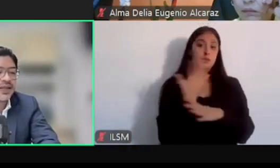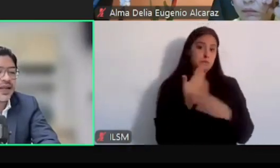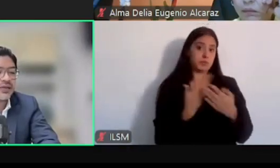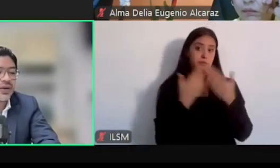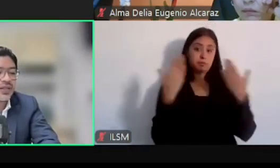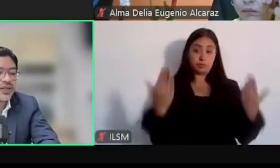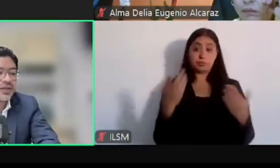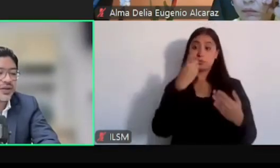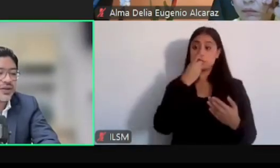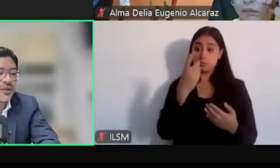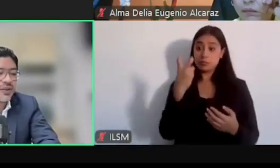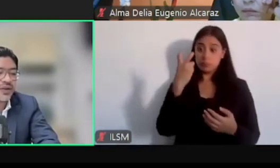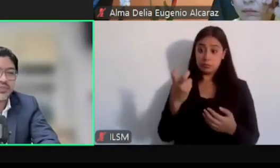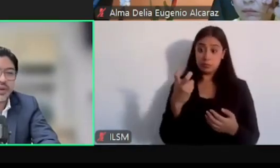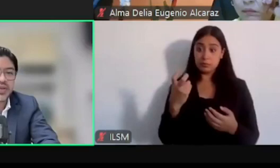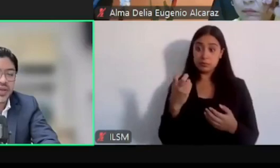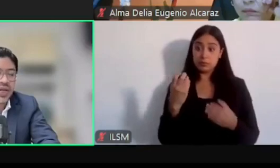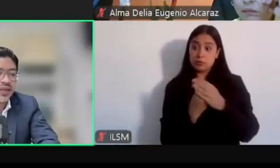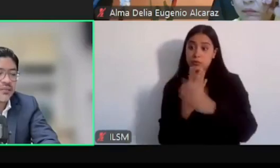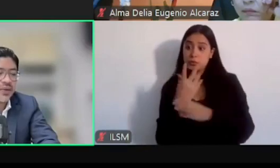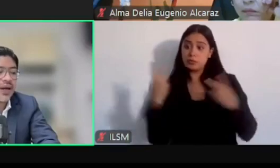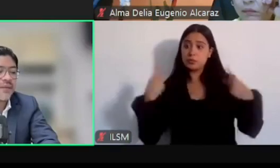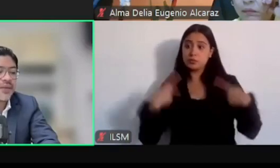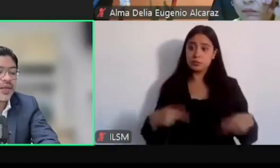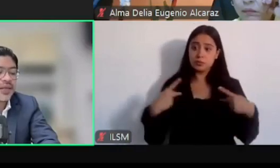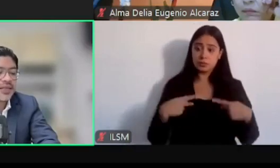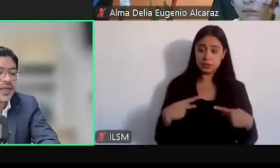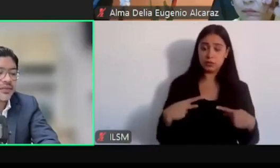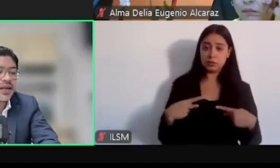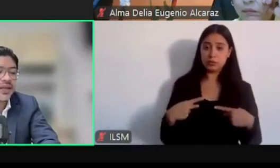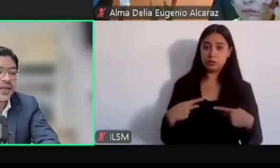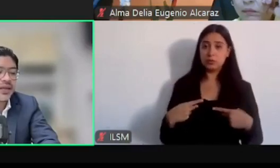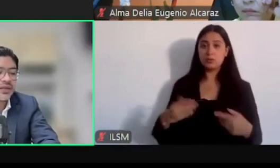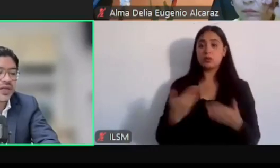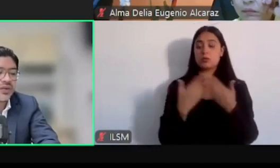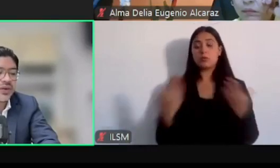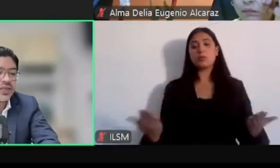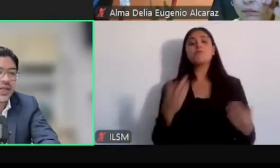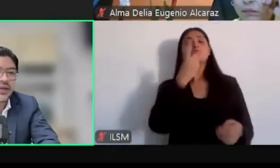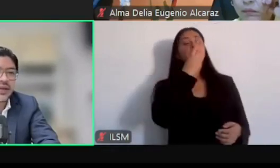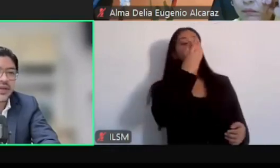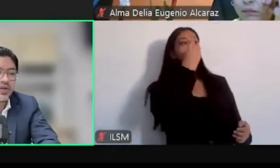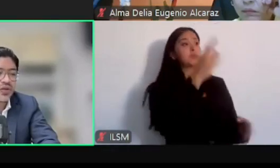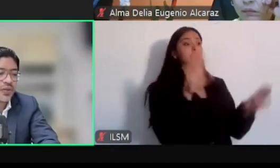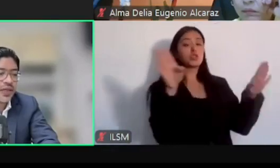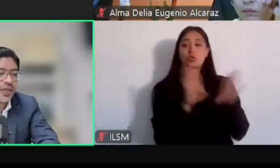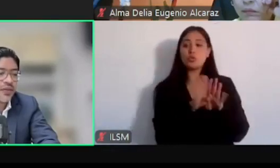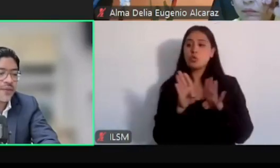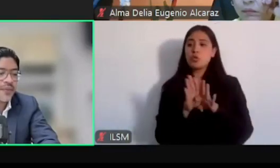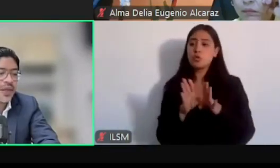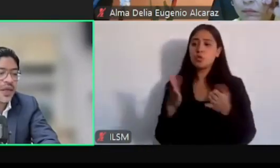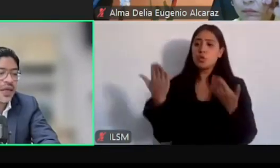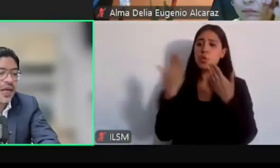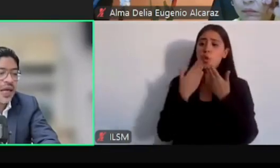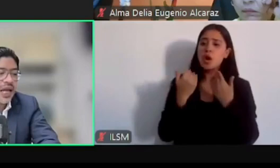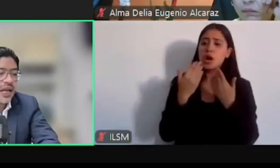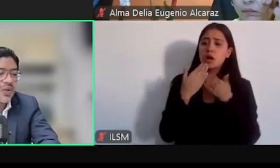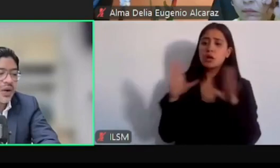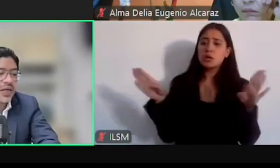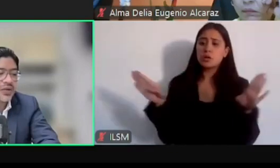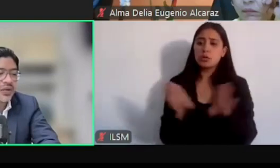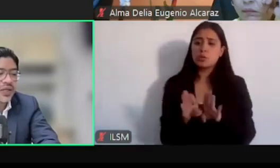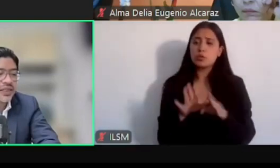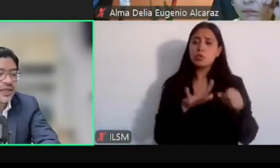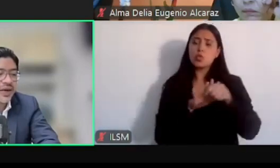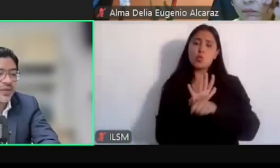acredita la actualización de los elementos personal y temporal se advierte que no se actualiza el elemento subjetivo en el